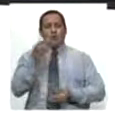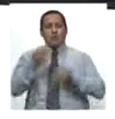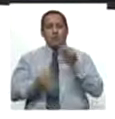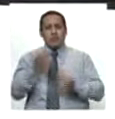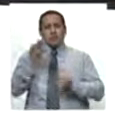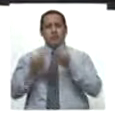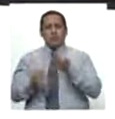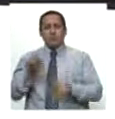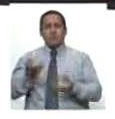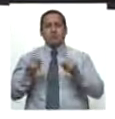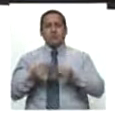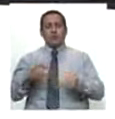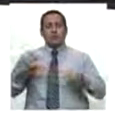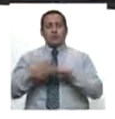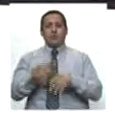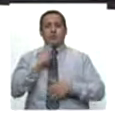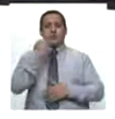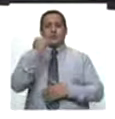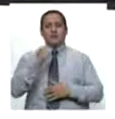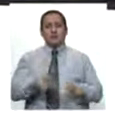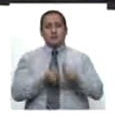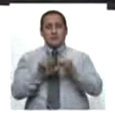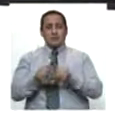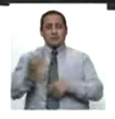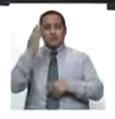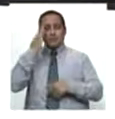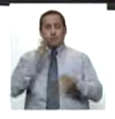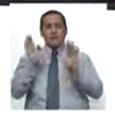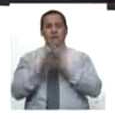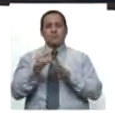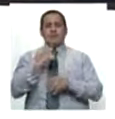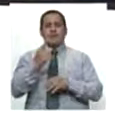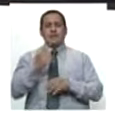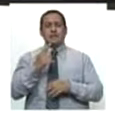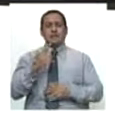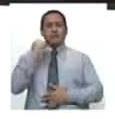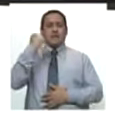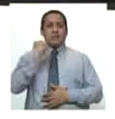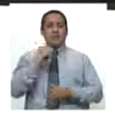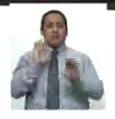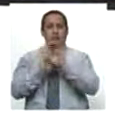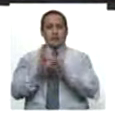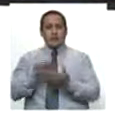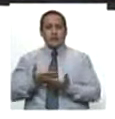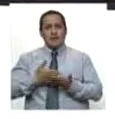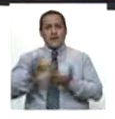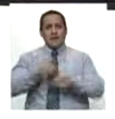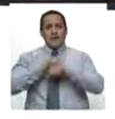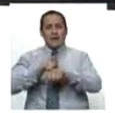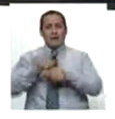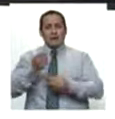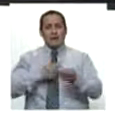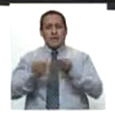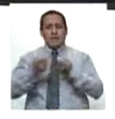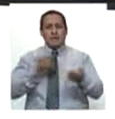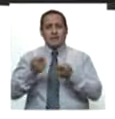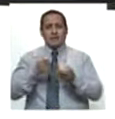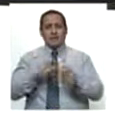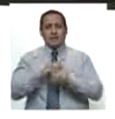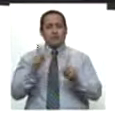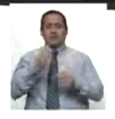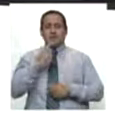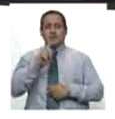cuando se vulneran tus derechos. Y tú sabes que las acciones de amparo, por más que sean expeditivas, rápidas de tramitar, en